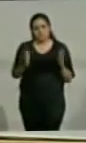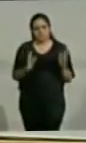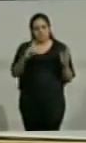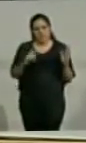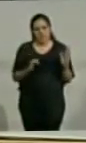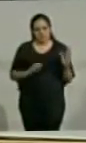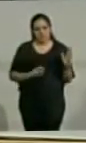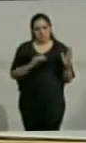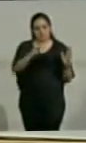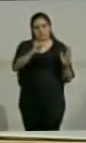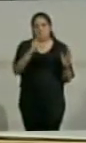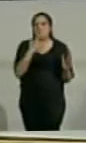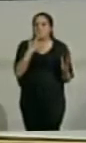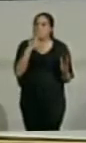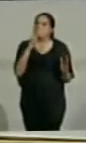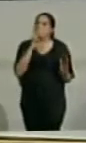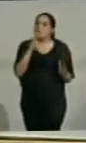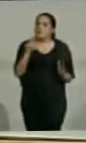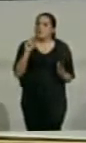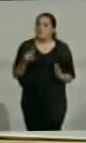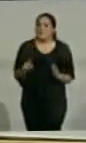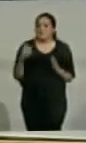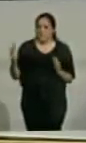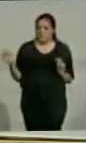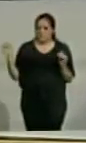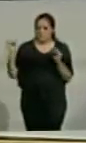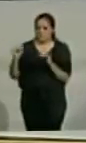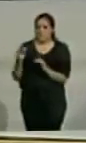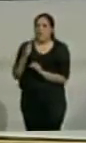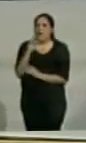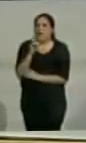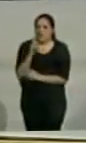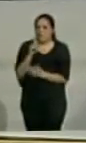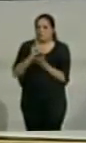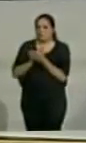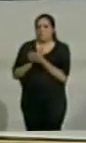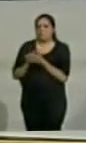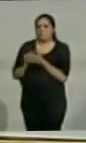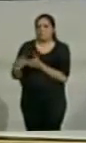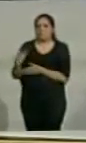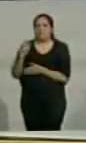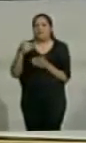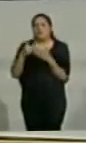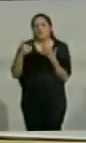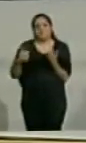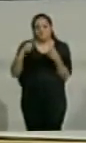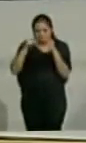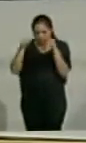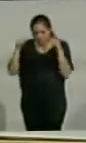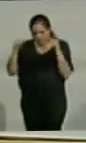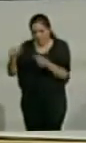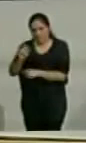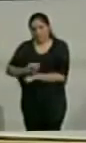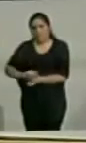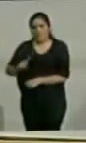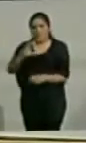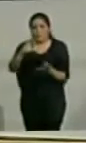de drenaje y de saneamiento en todo el estado. Atención especial merecerá el cuidado de nuestros